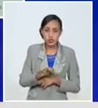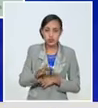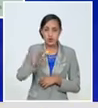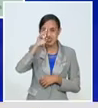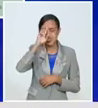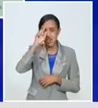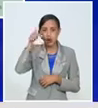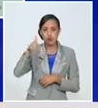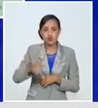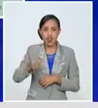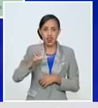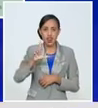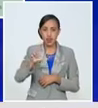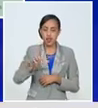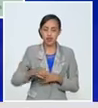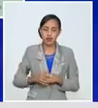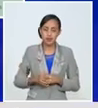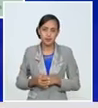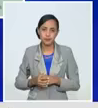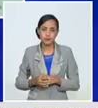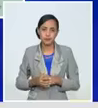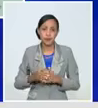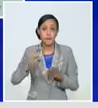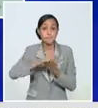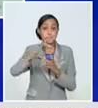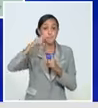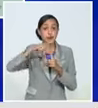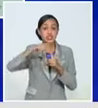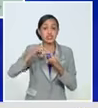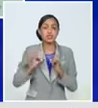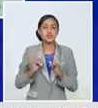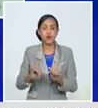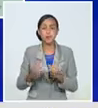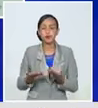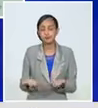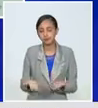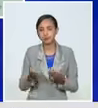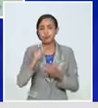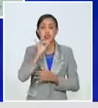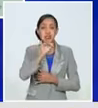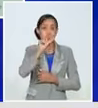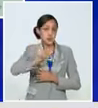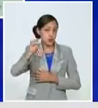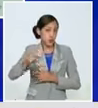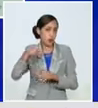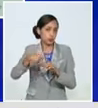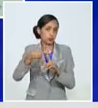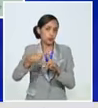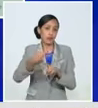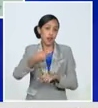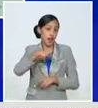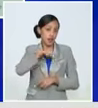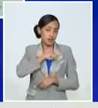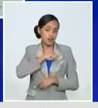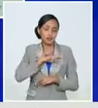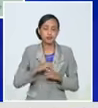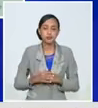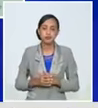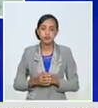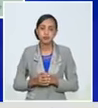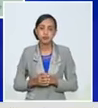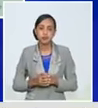Lajas. Matanza confirma 7 casos en el día de ayer. Esta es una